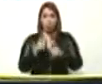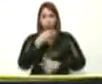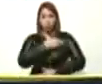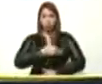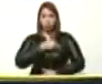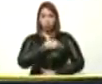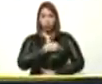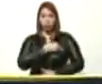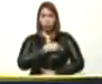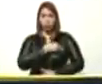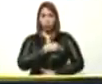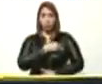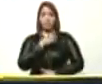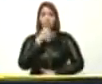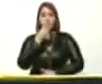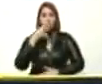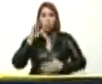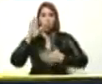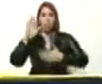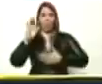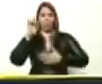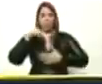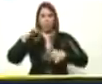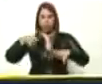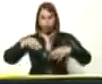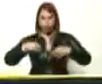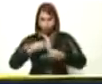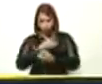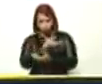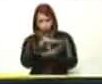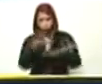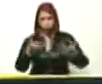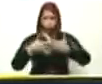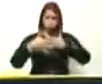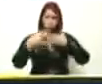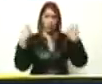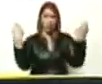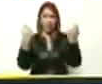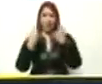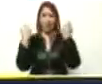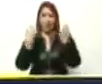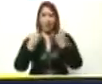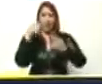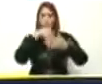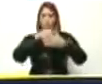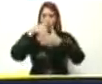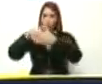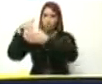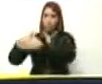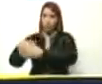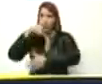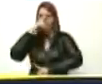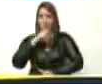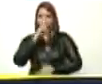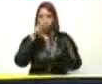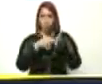fue, una promesa, y un compromiso, que asumieron ustedes, durante la campaña, electoral, de ese año, 2020,